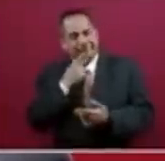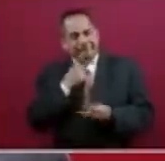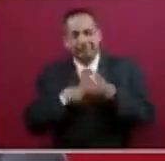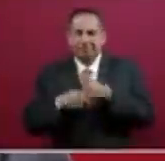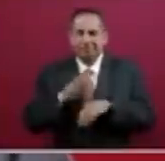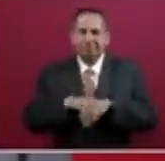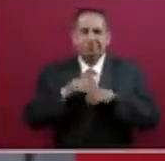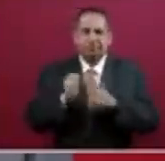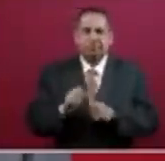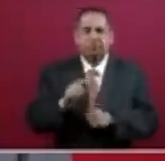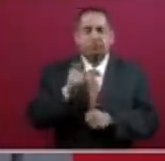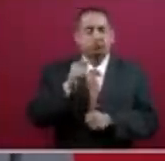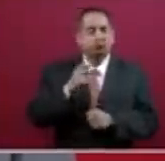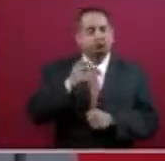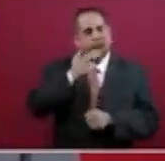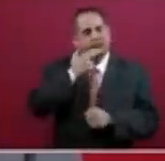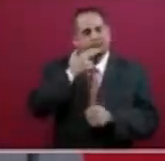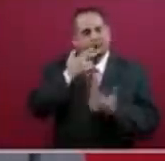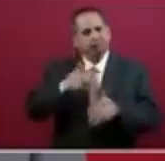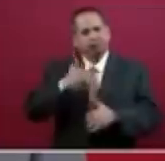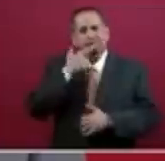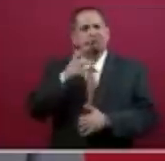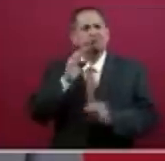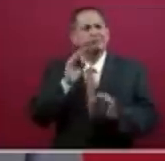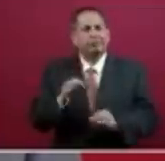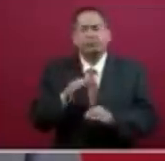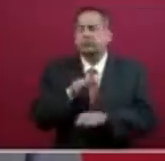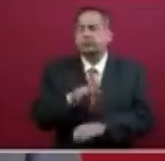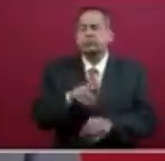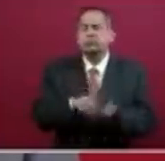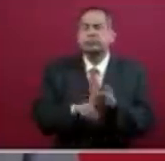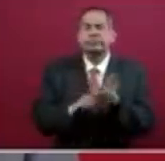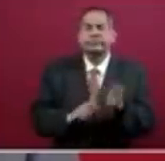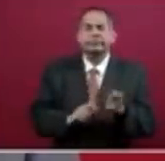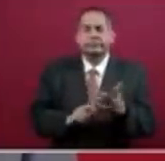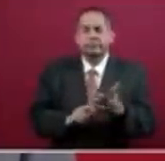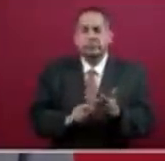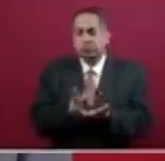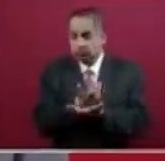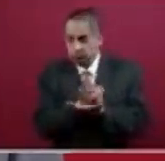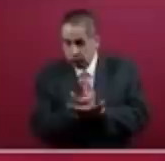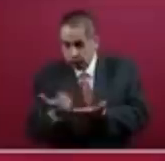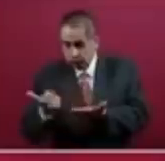el que funcione mejor. Acerca de los sueldos,